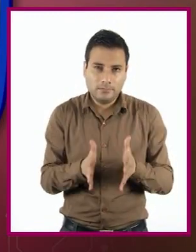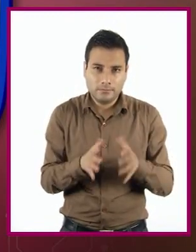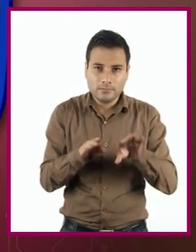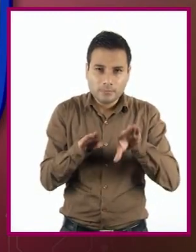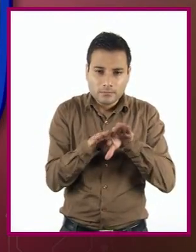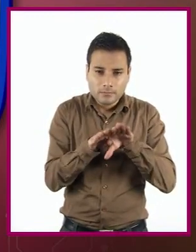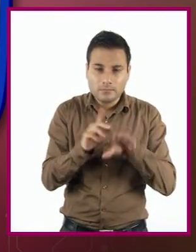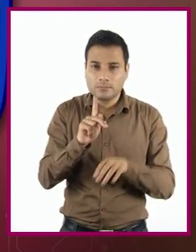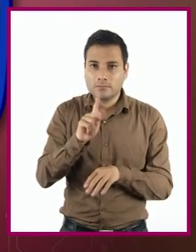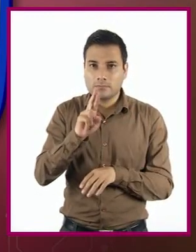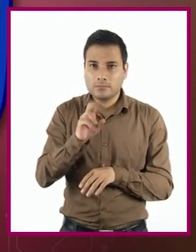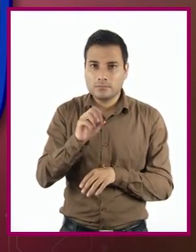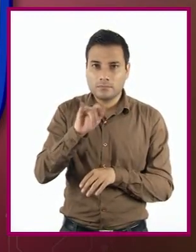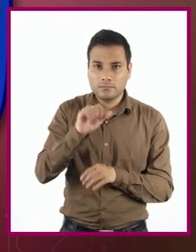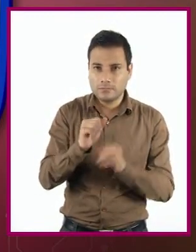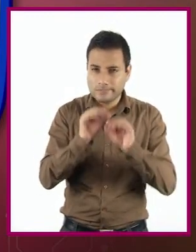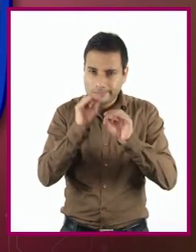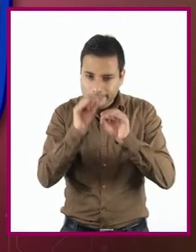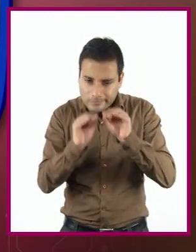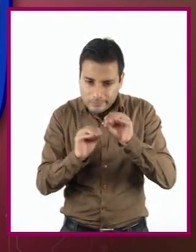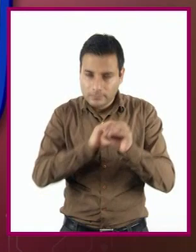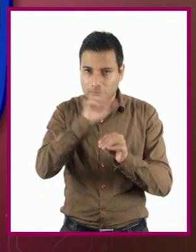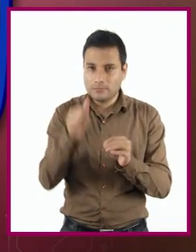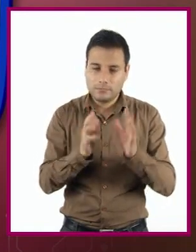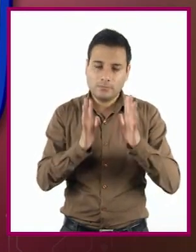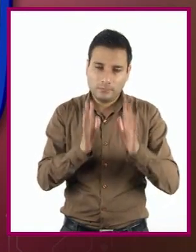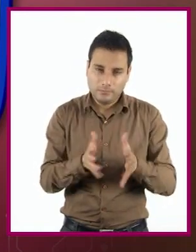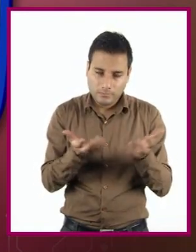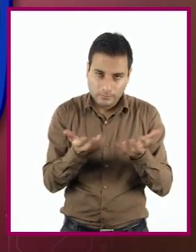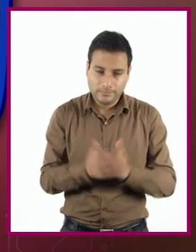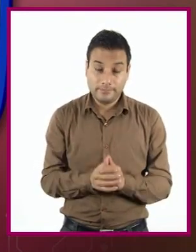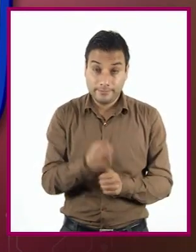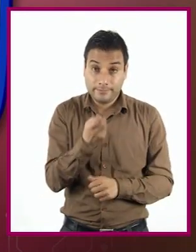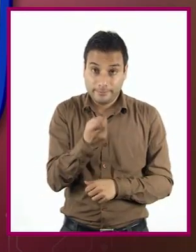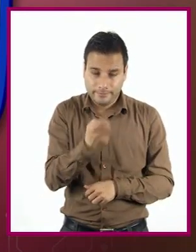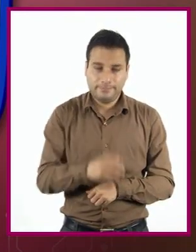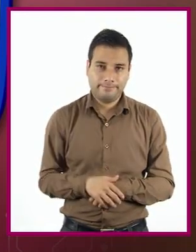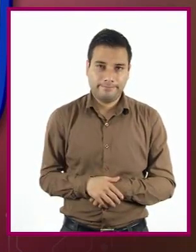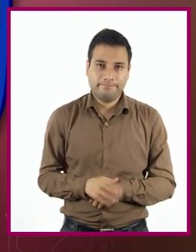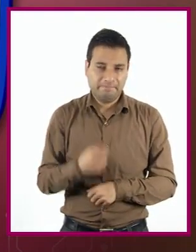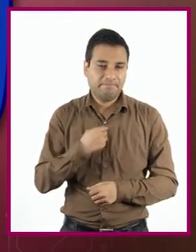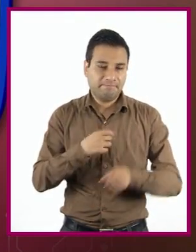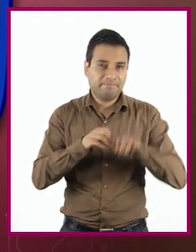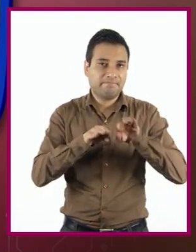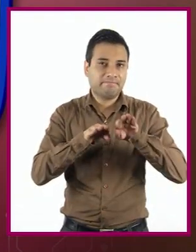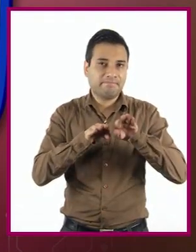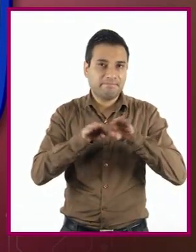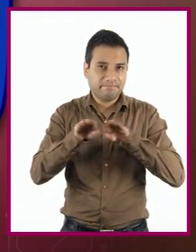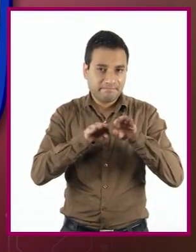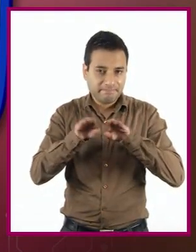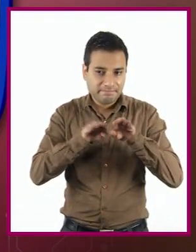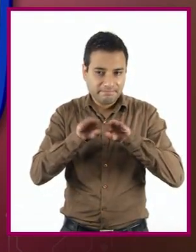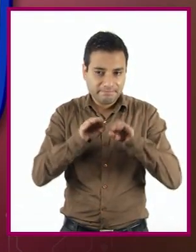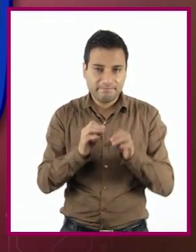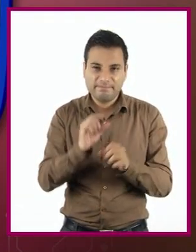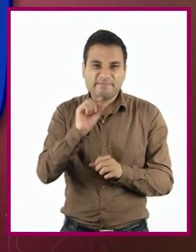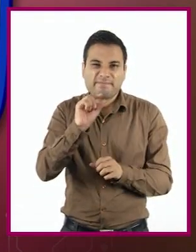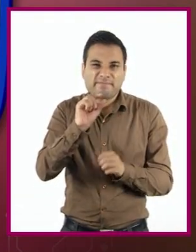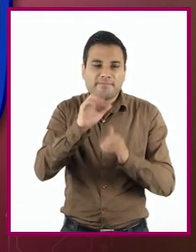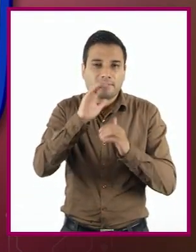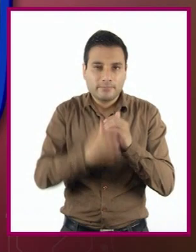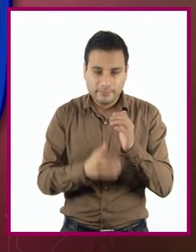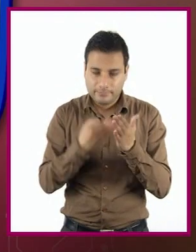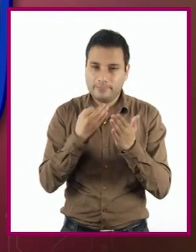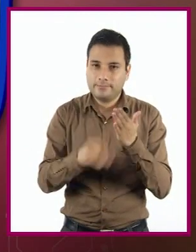la proteína y ya llevarla a procesar. Es uno de los proyectos que están casi terminados,